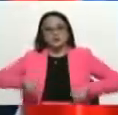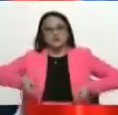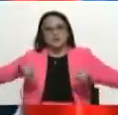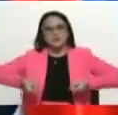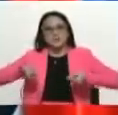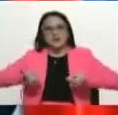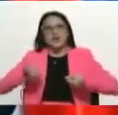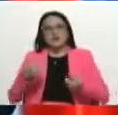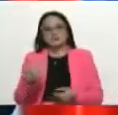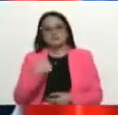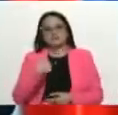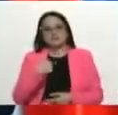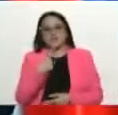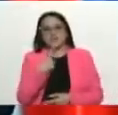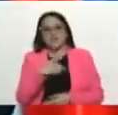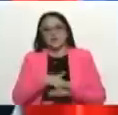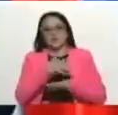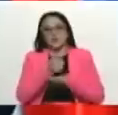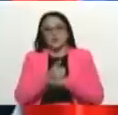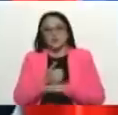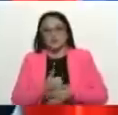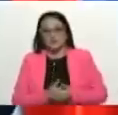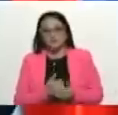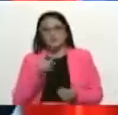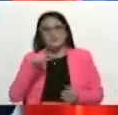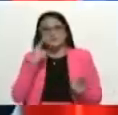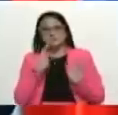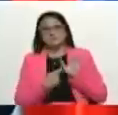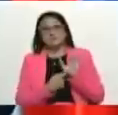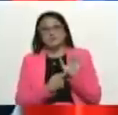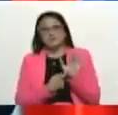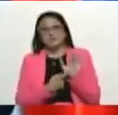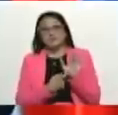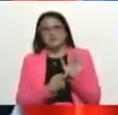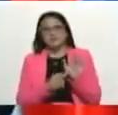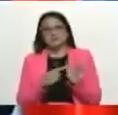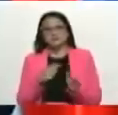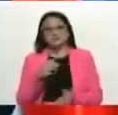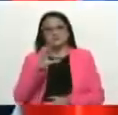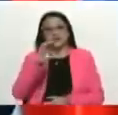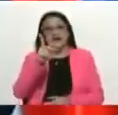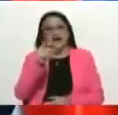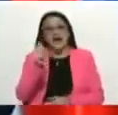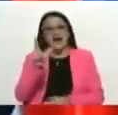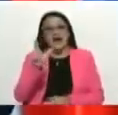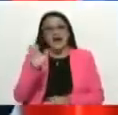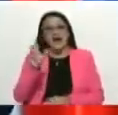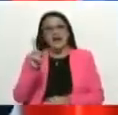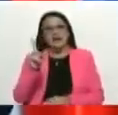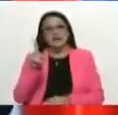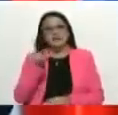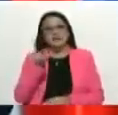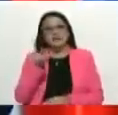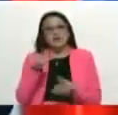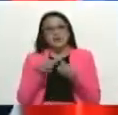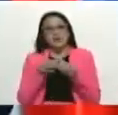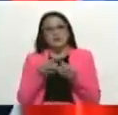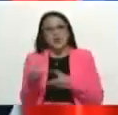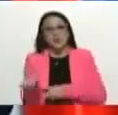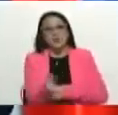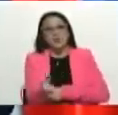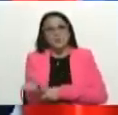Samba. Igualmente se evidenció también que Caleb Rangel Montiel, comisionado de los